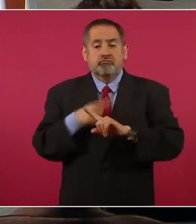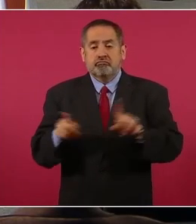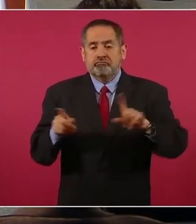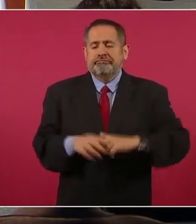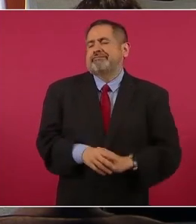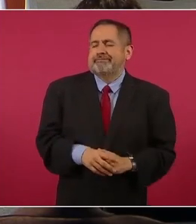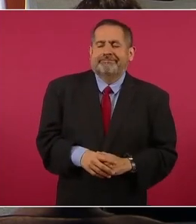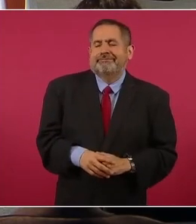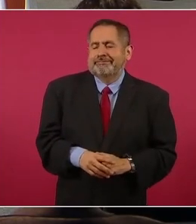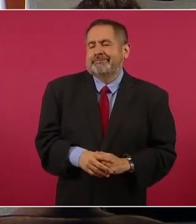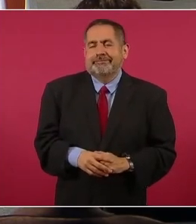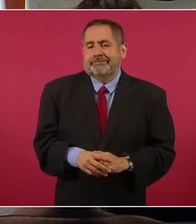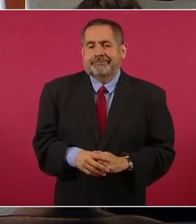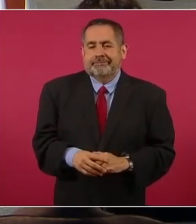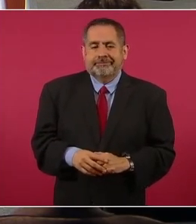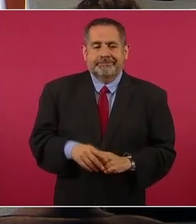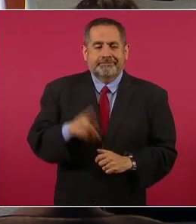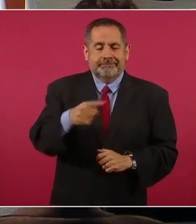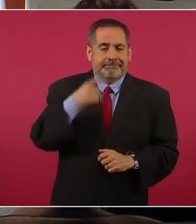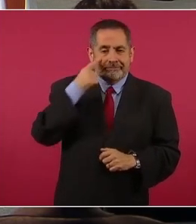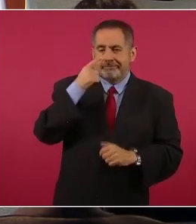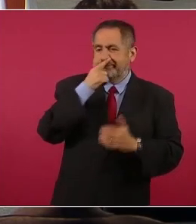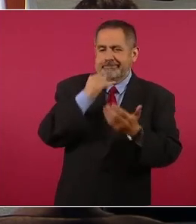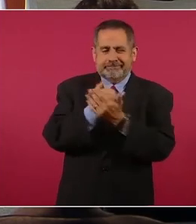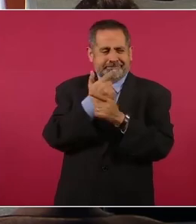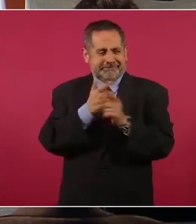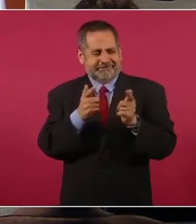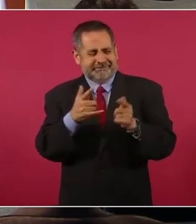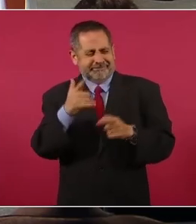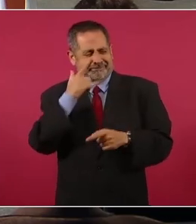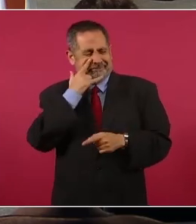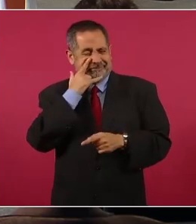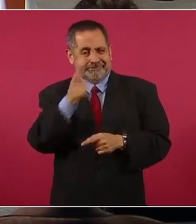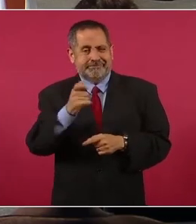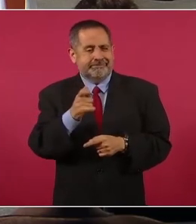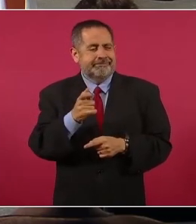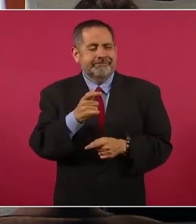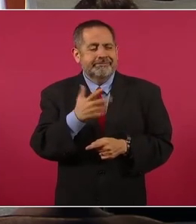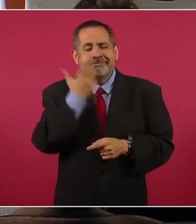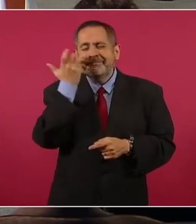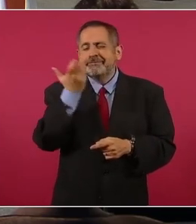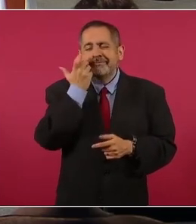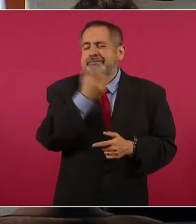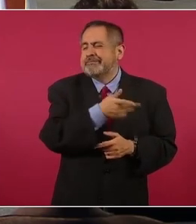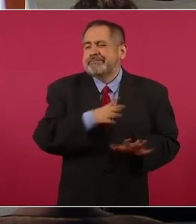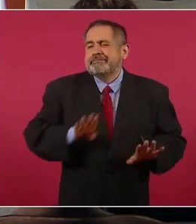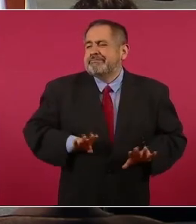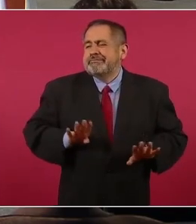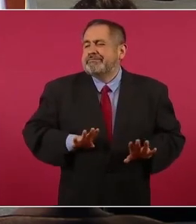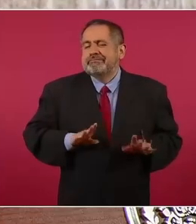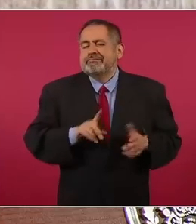con una democracia muy peculiar, a modo,